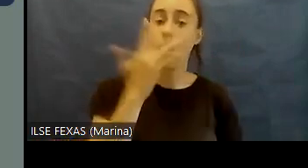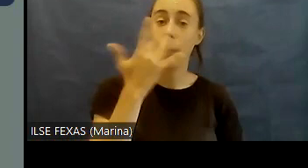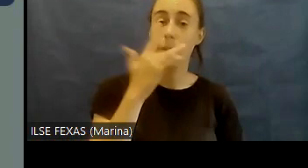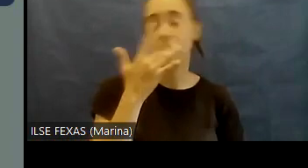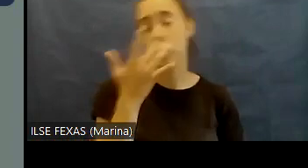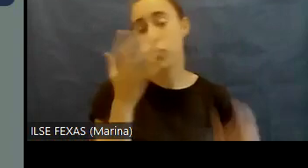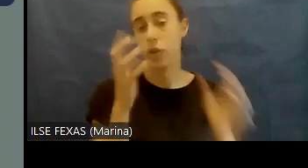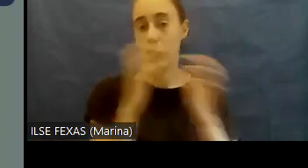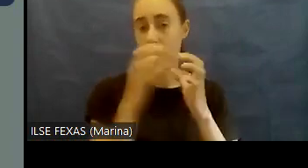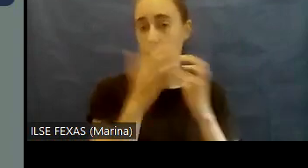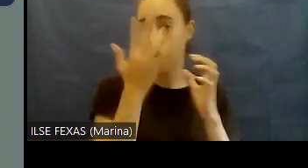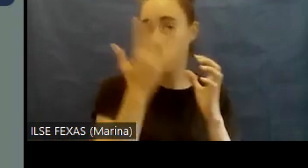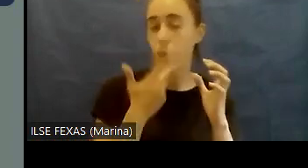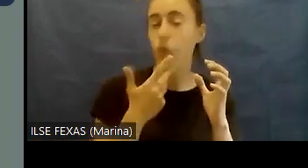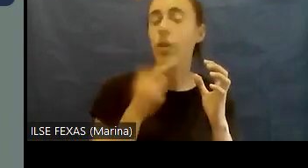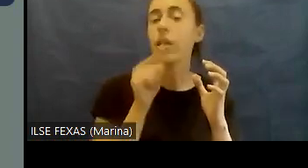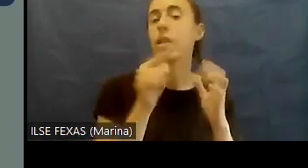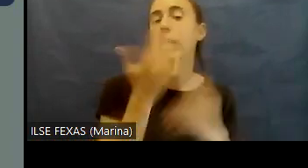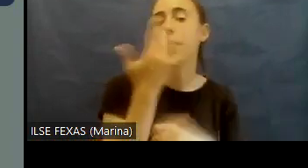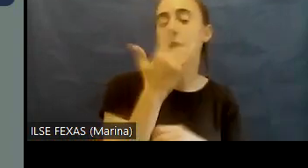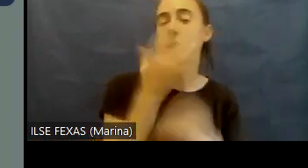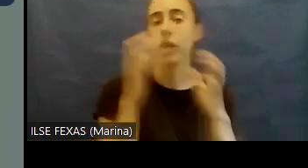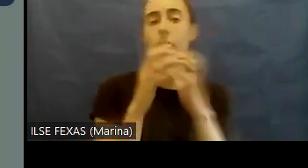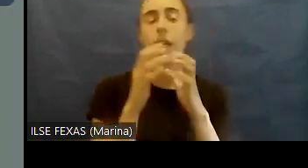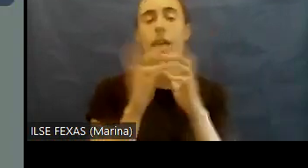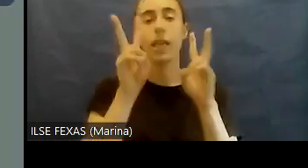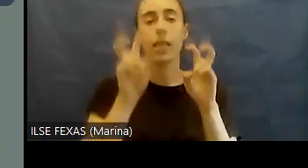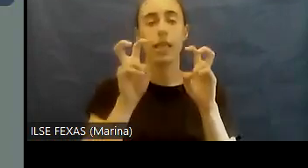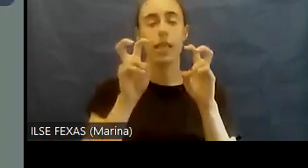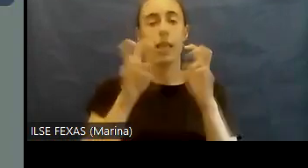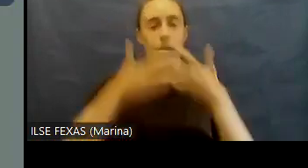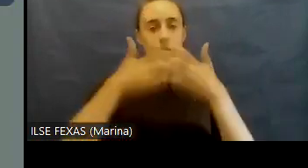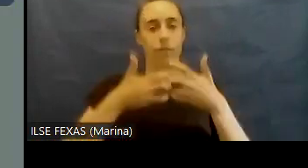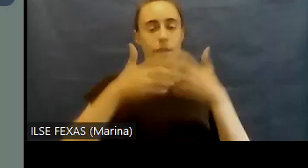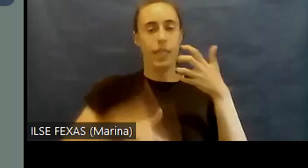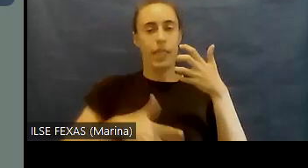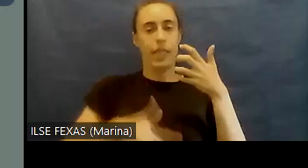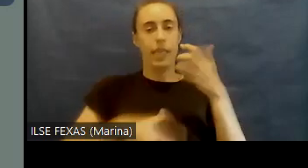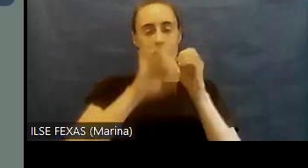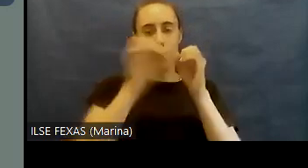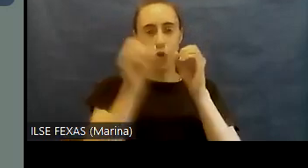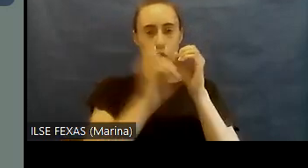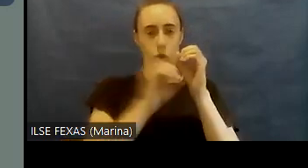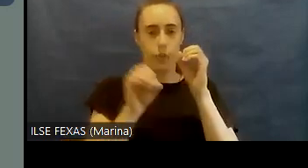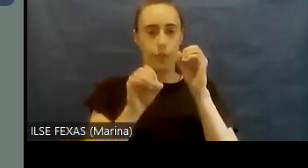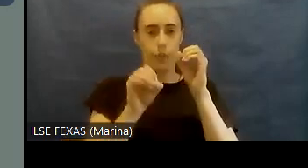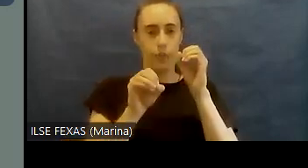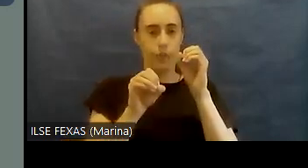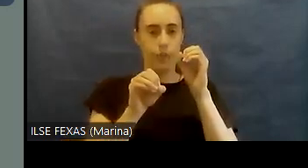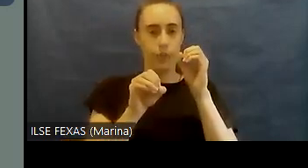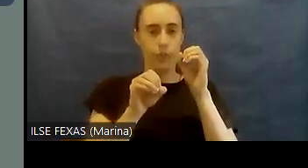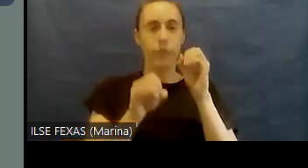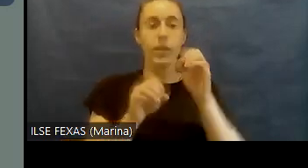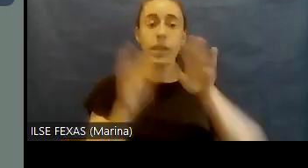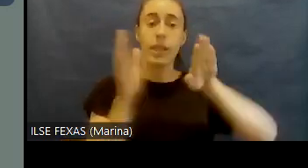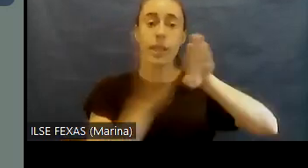naranja, las que tienen relación con todo el tracto, digestivo. Así, los gingeroles del jengibre son colagogos. ¿Qué